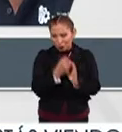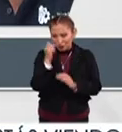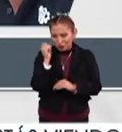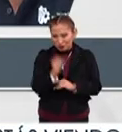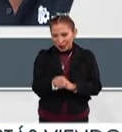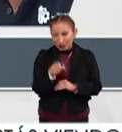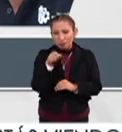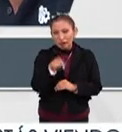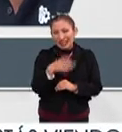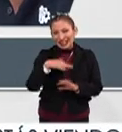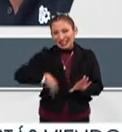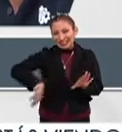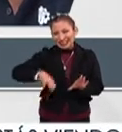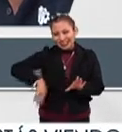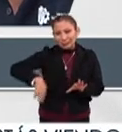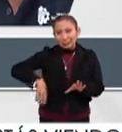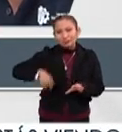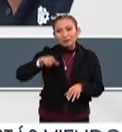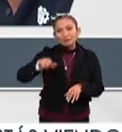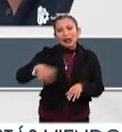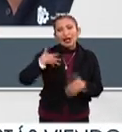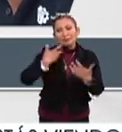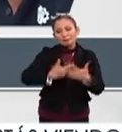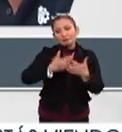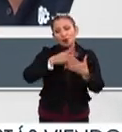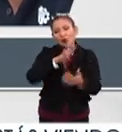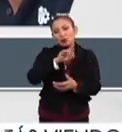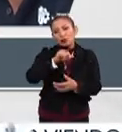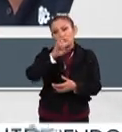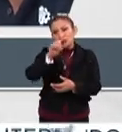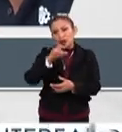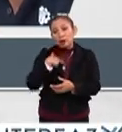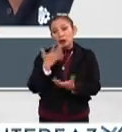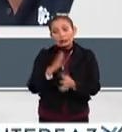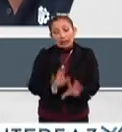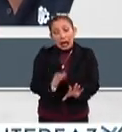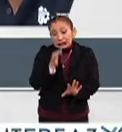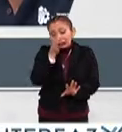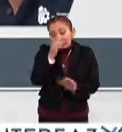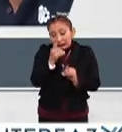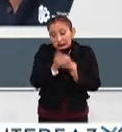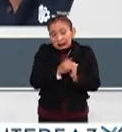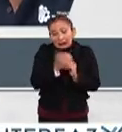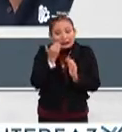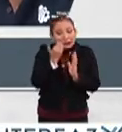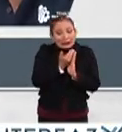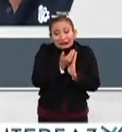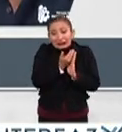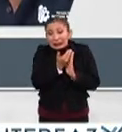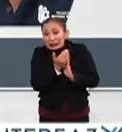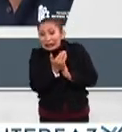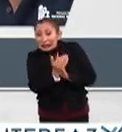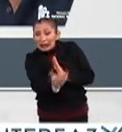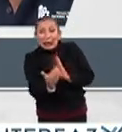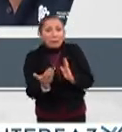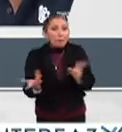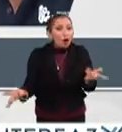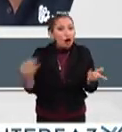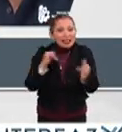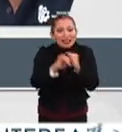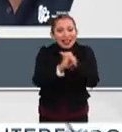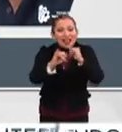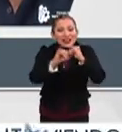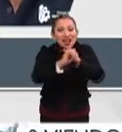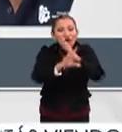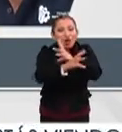precisamente usted nos hablaba de la industria 4.0 y bueno, estamos al borde de la era de el Internet